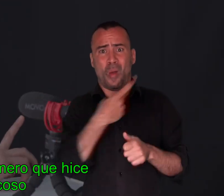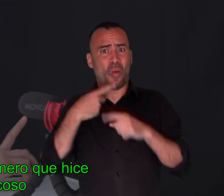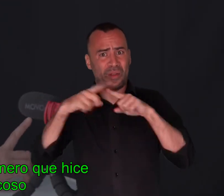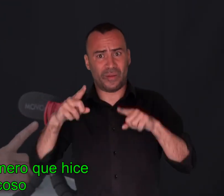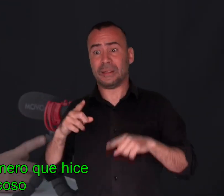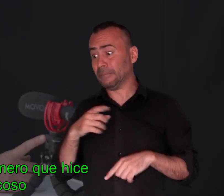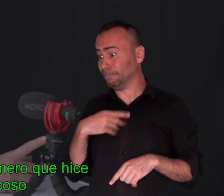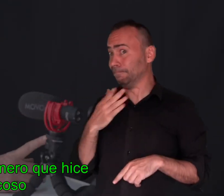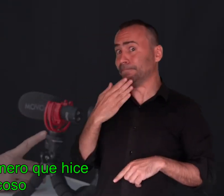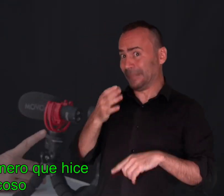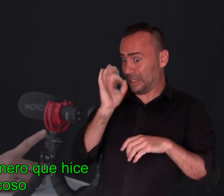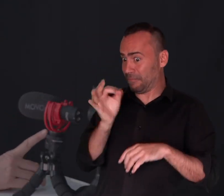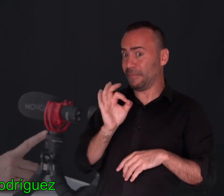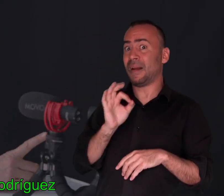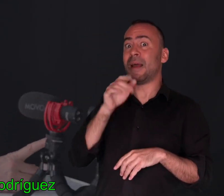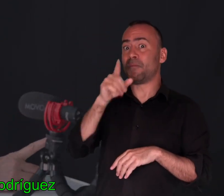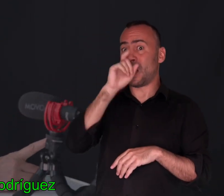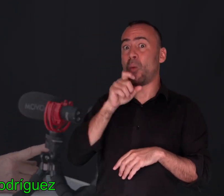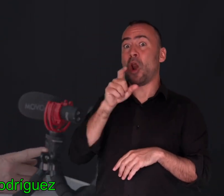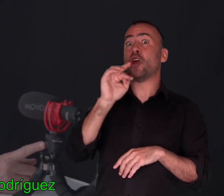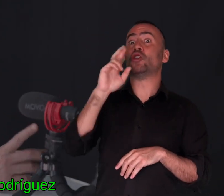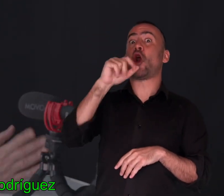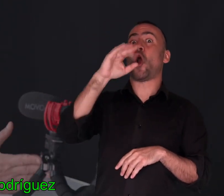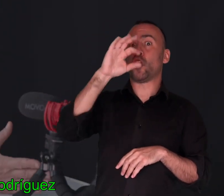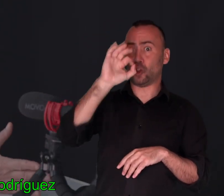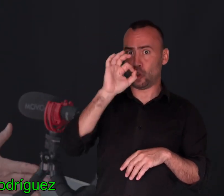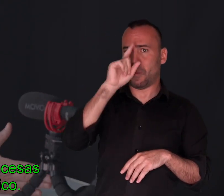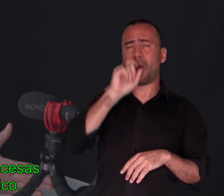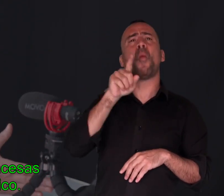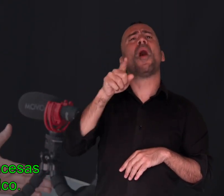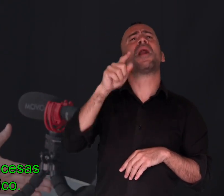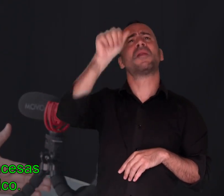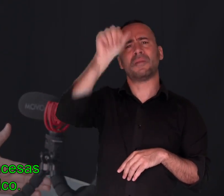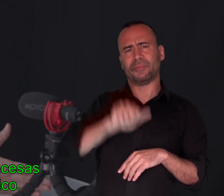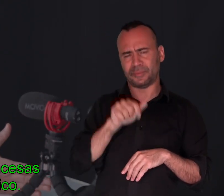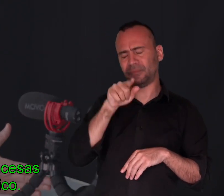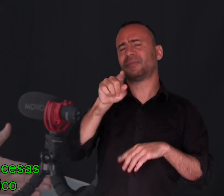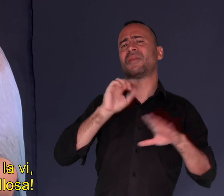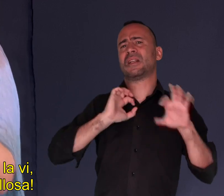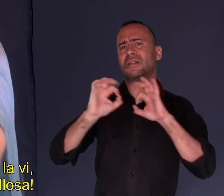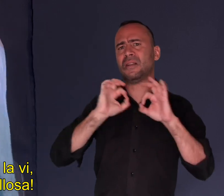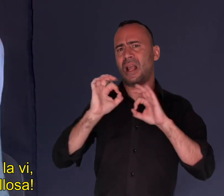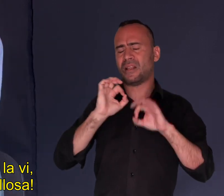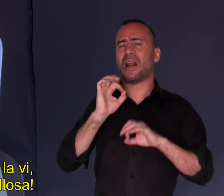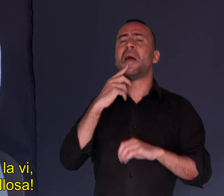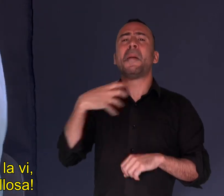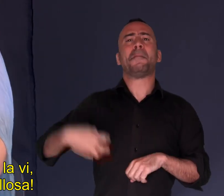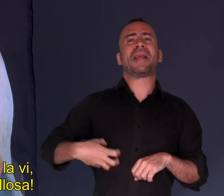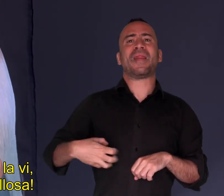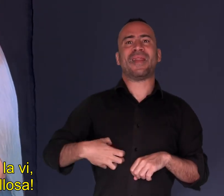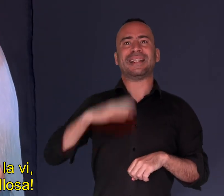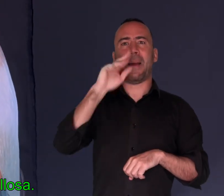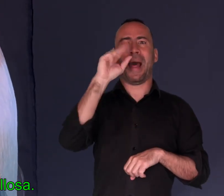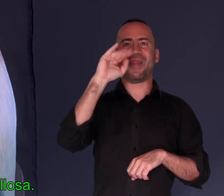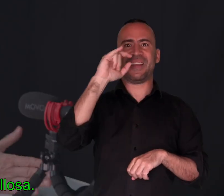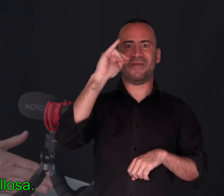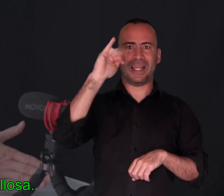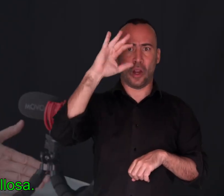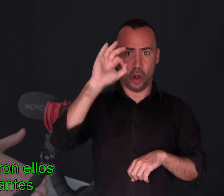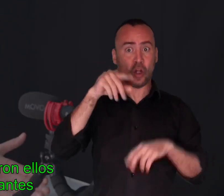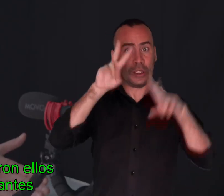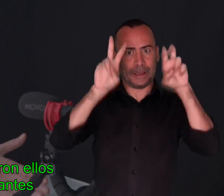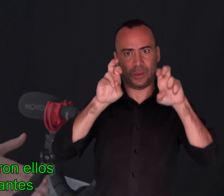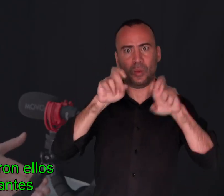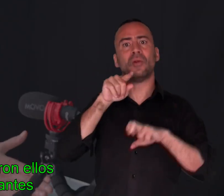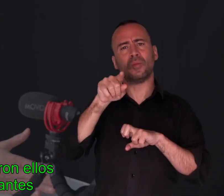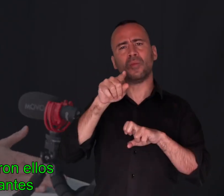primero que que hice con Troncoso y con Alicia Rodríguez fue las princesas del Pacífico Ay la vi Esa sí la vi que era maravillosa era maravillosa